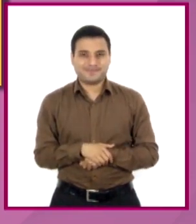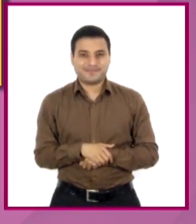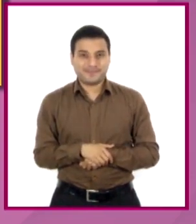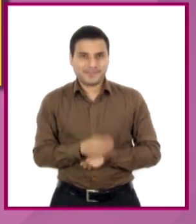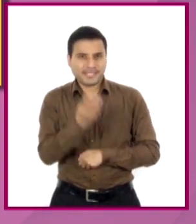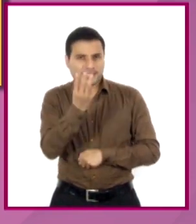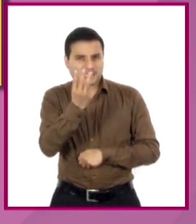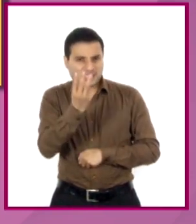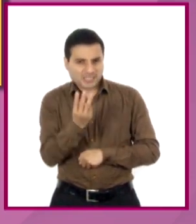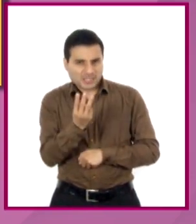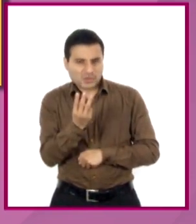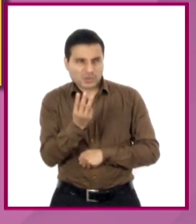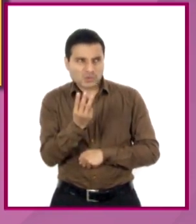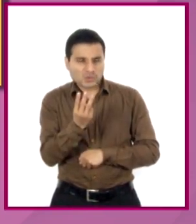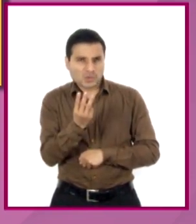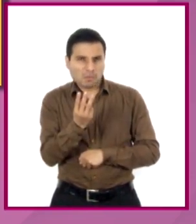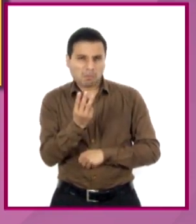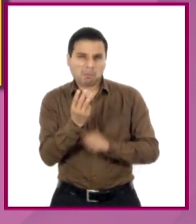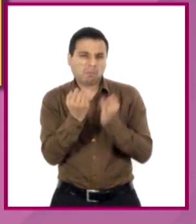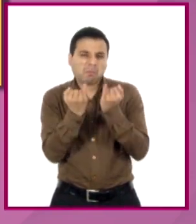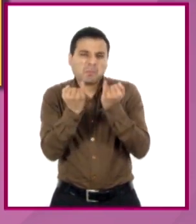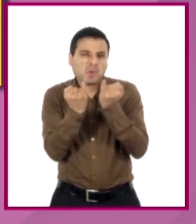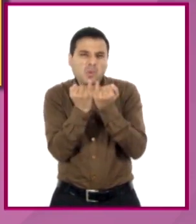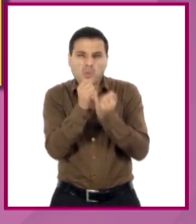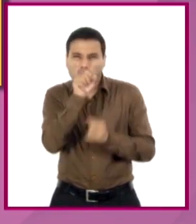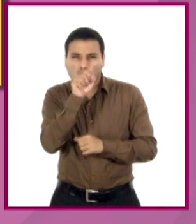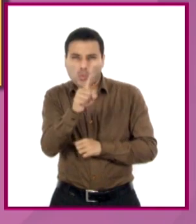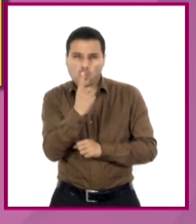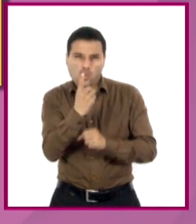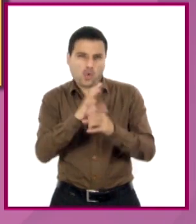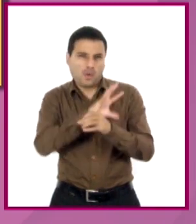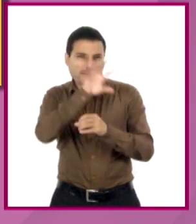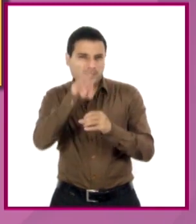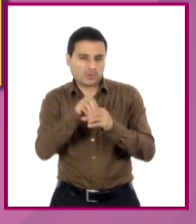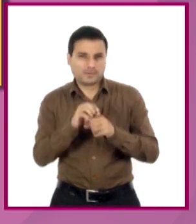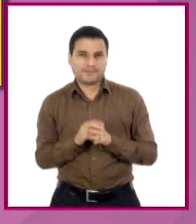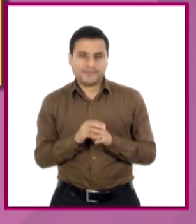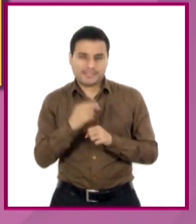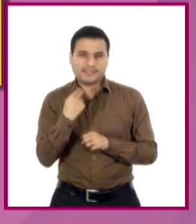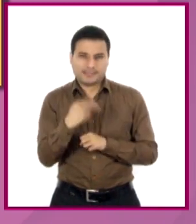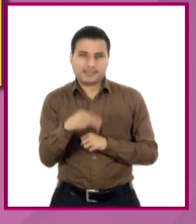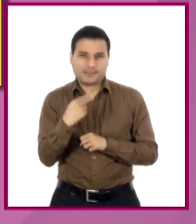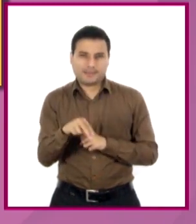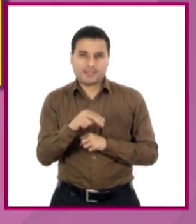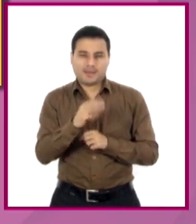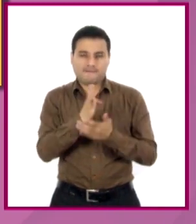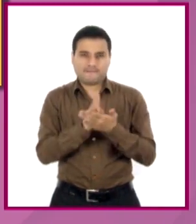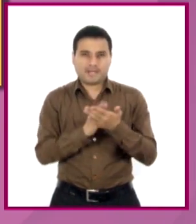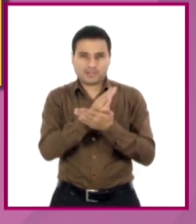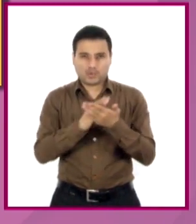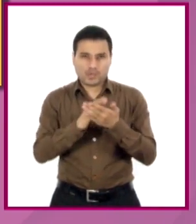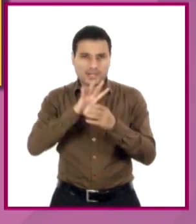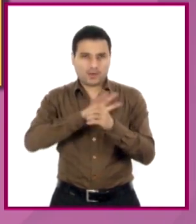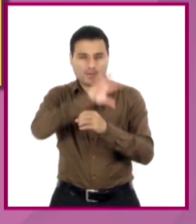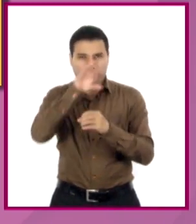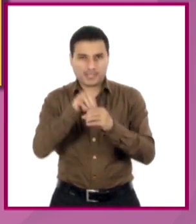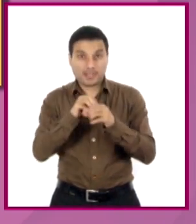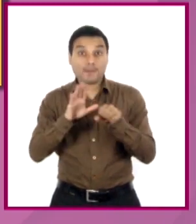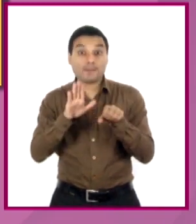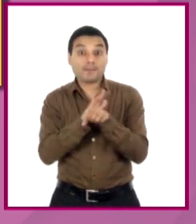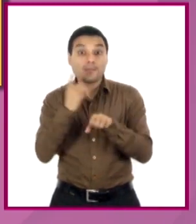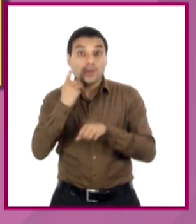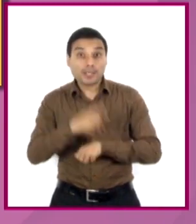Fracción que es equivalente o lo mismo que un entero y puede ser llamada fracción entera, ya que si dividen